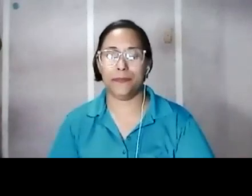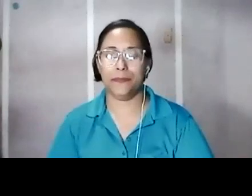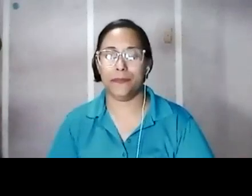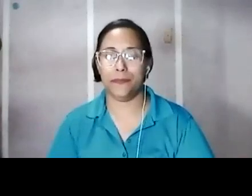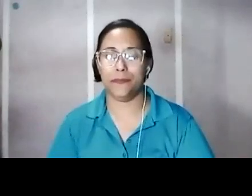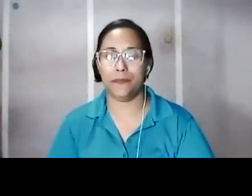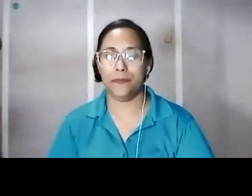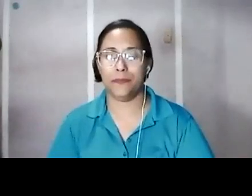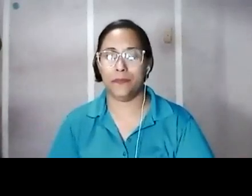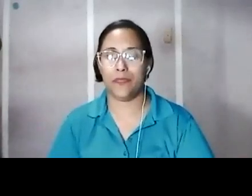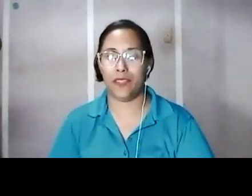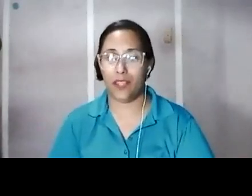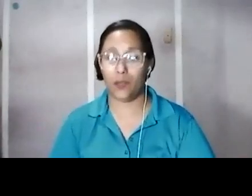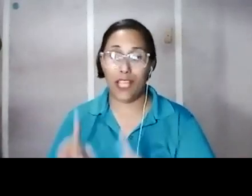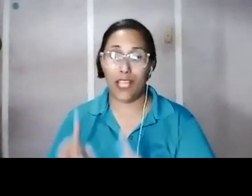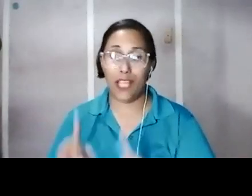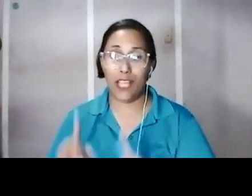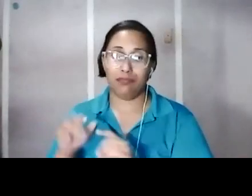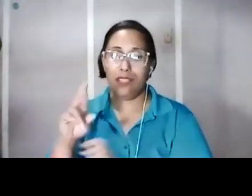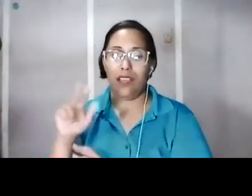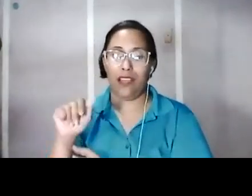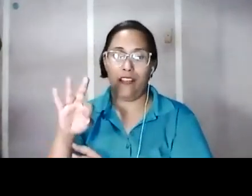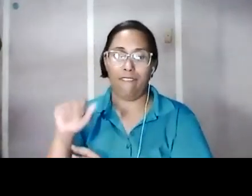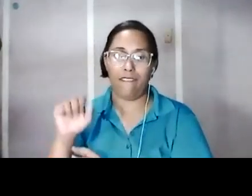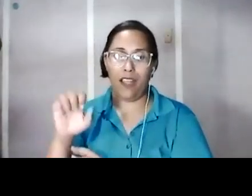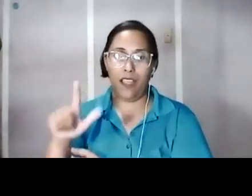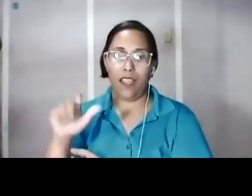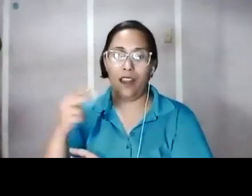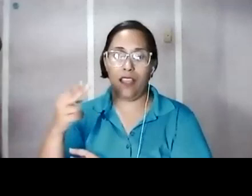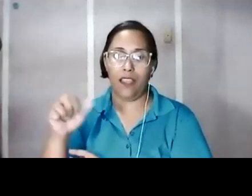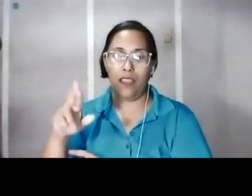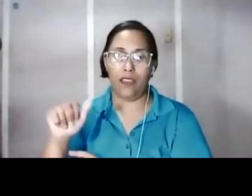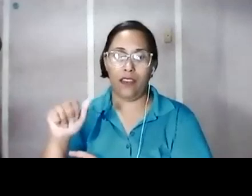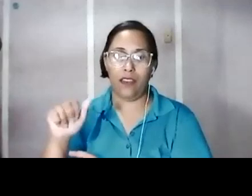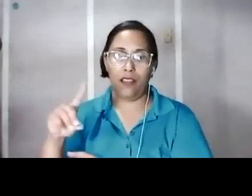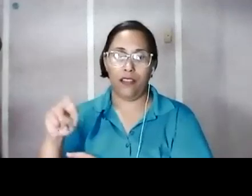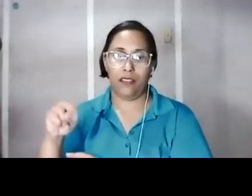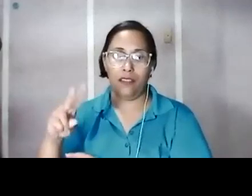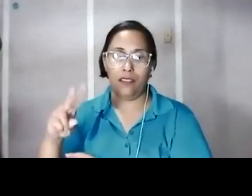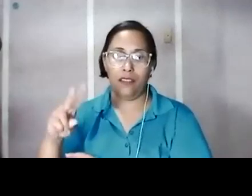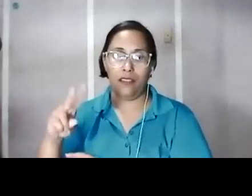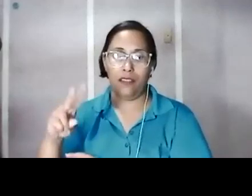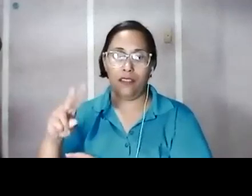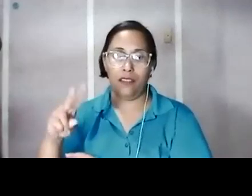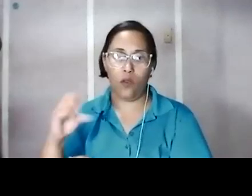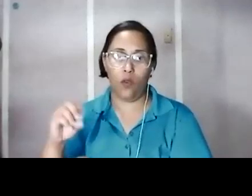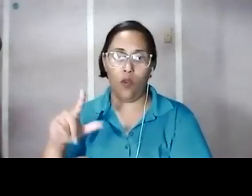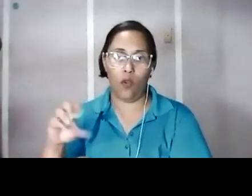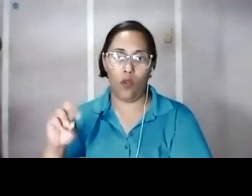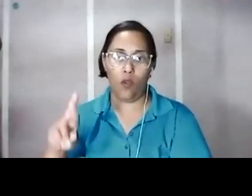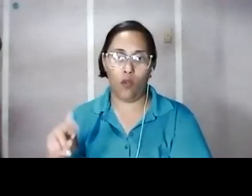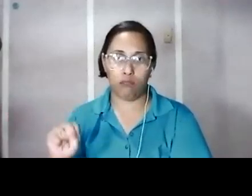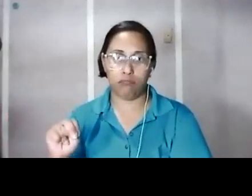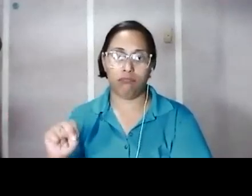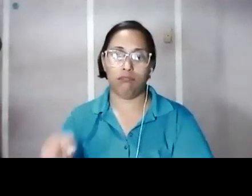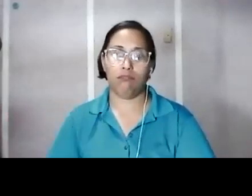eh, mandato de Rafael Hernández Colón, eso fue en el 92, y sabemos